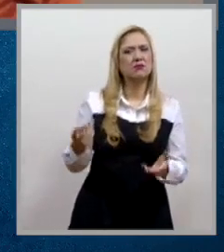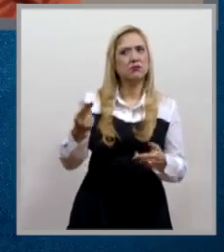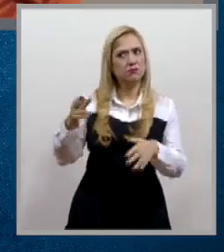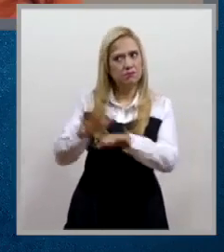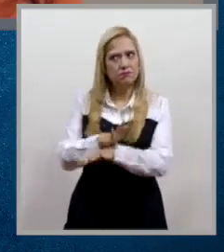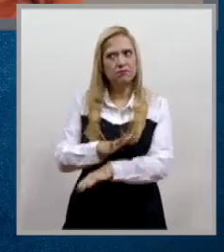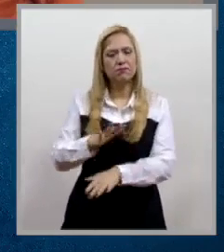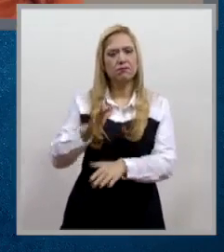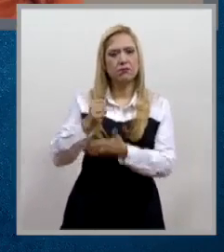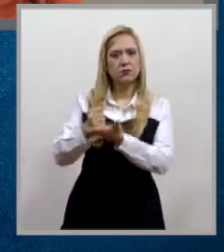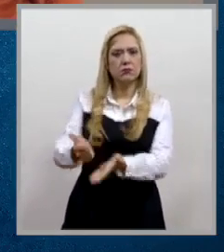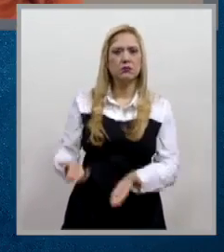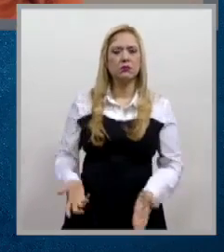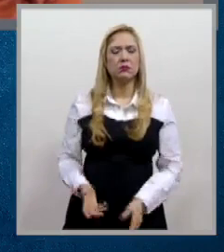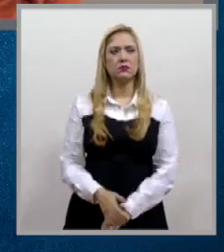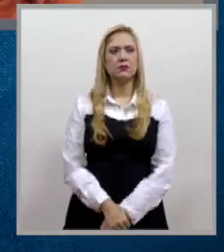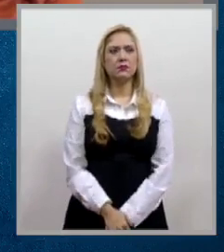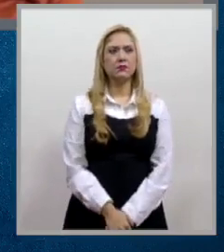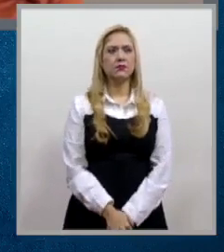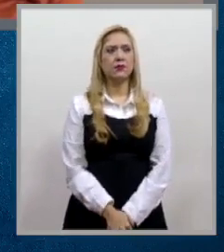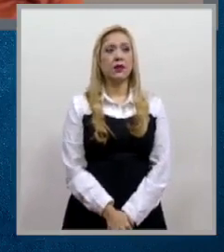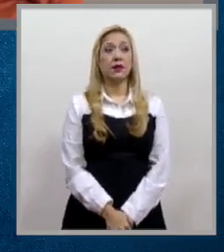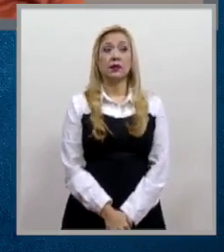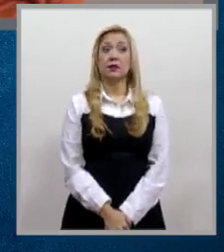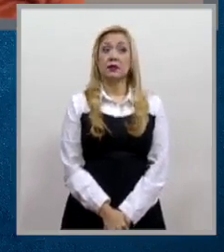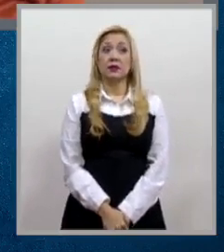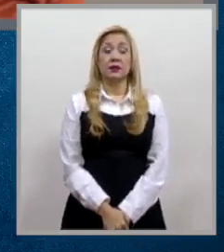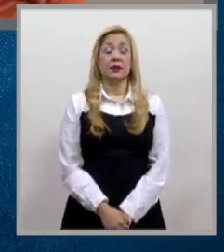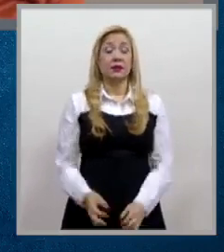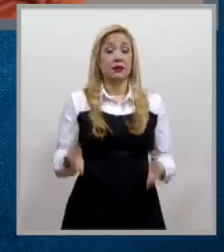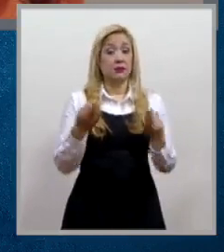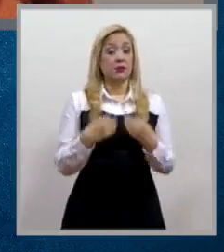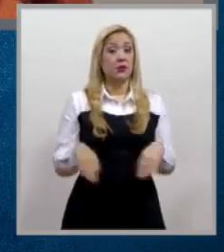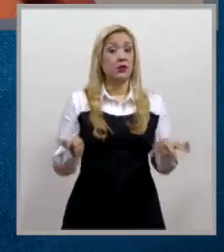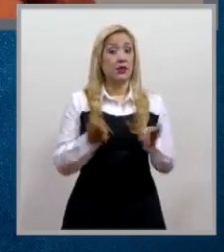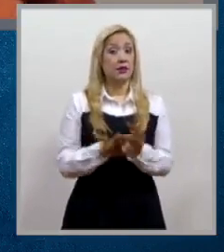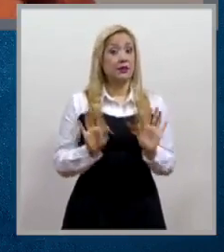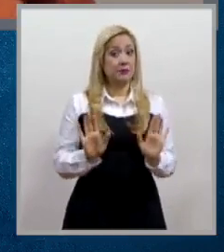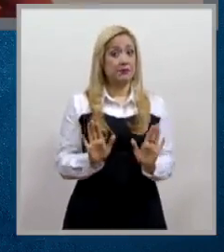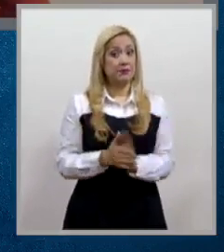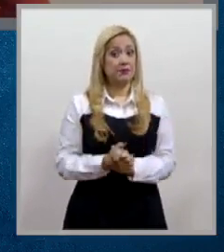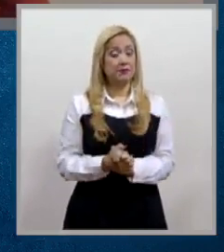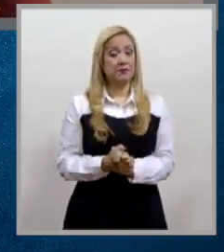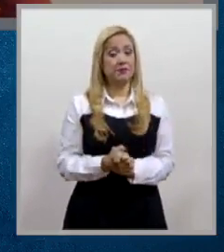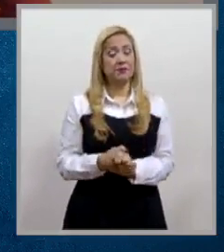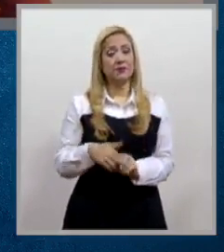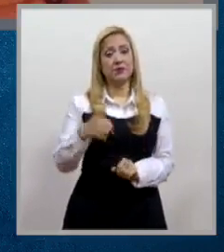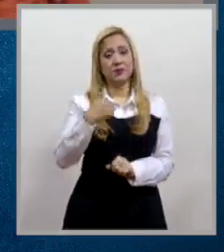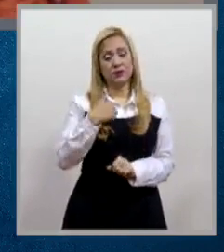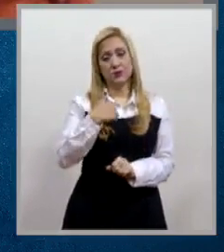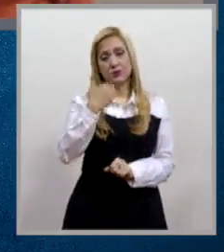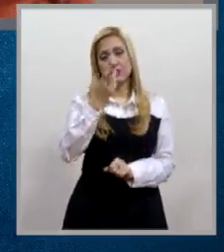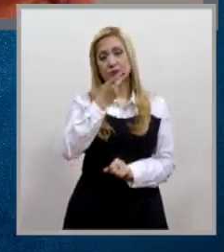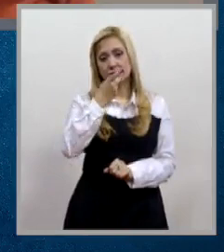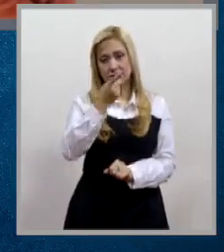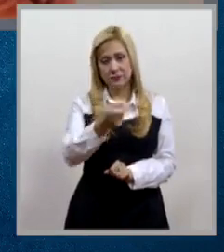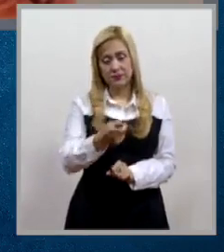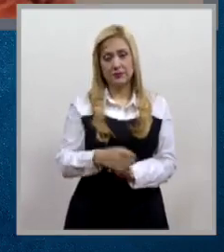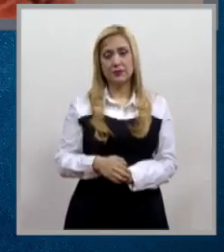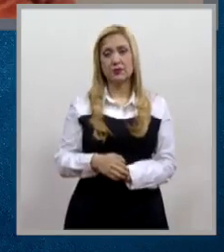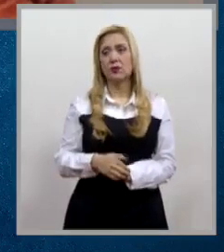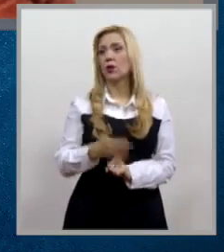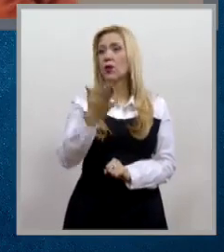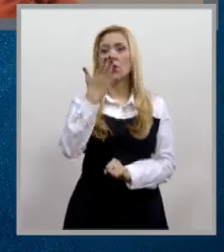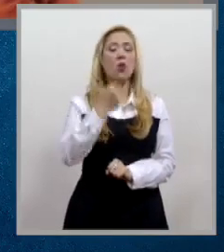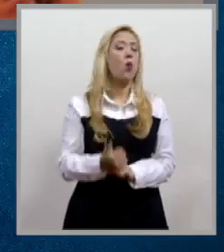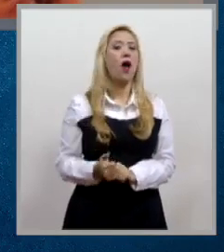Ujú. Eso creo que es fundamental platicarlo. Personalmente diría y con toda la fuerza que no